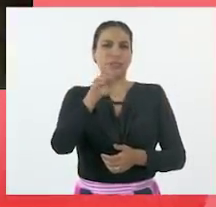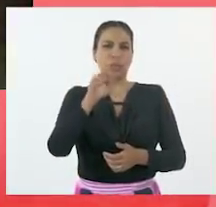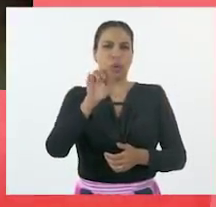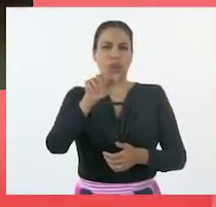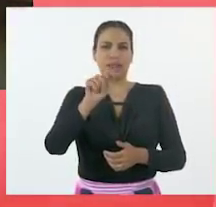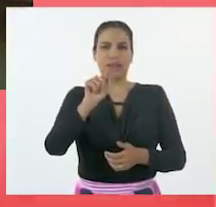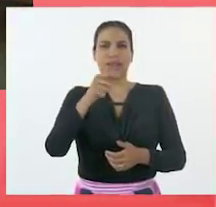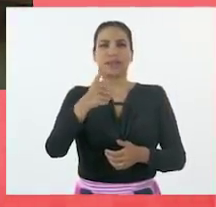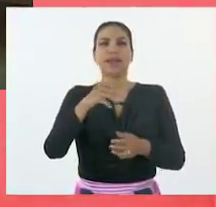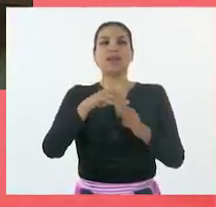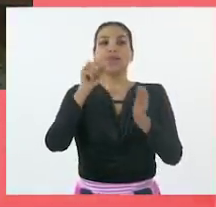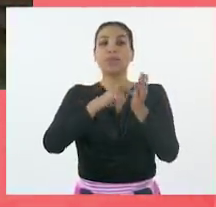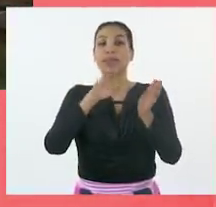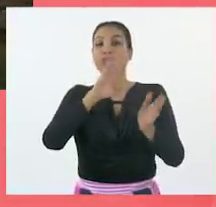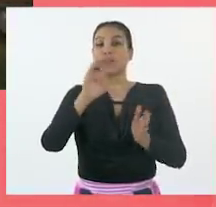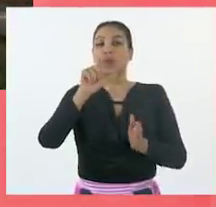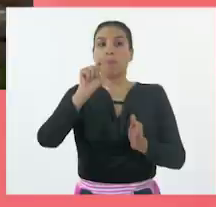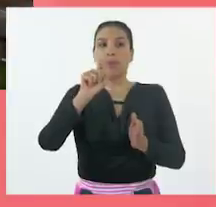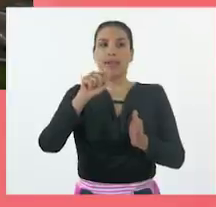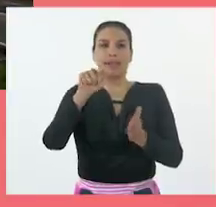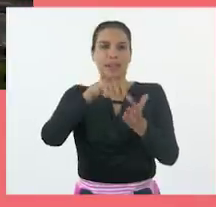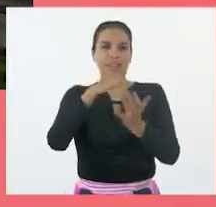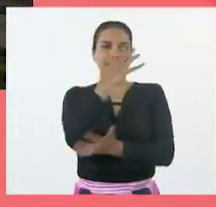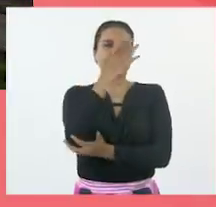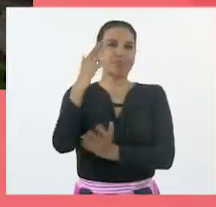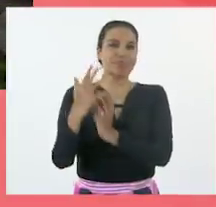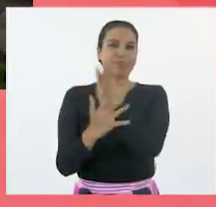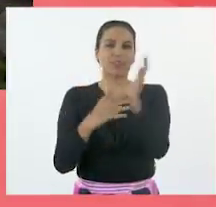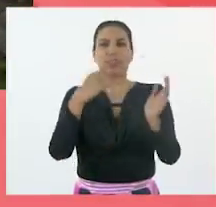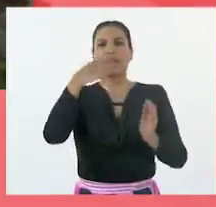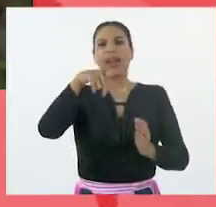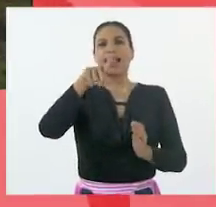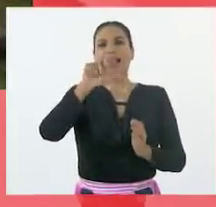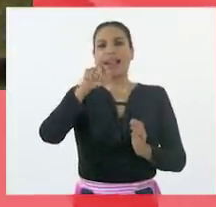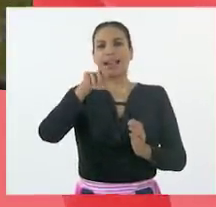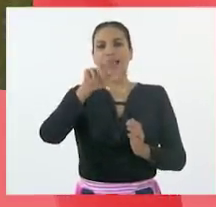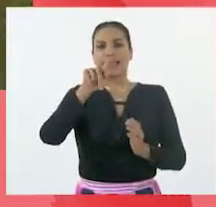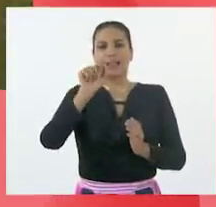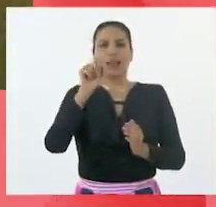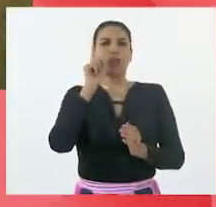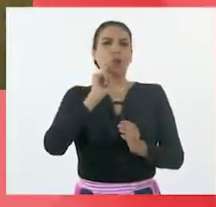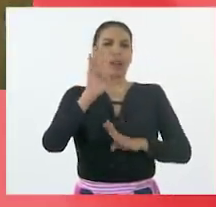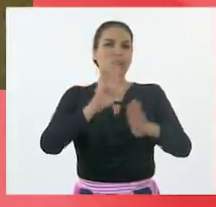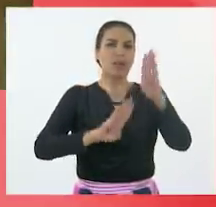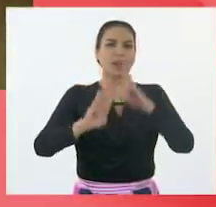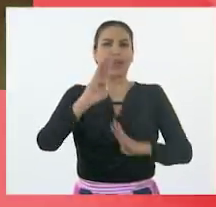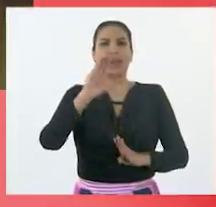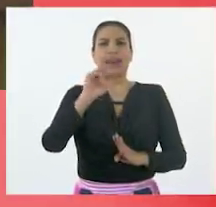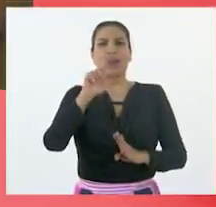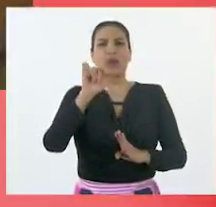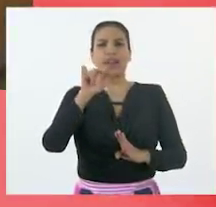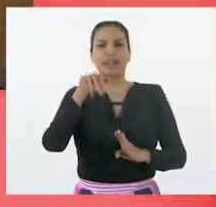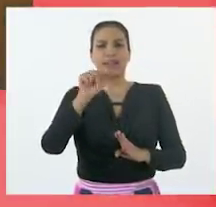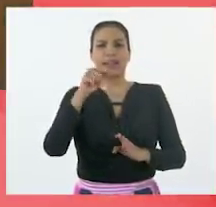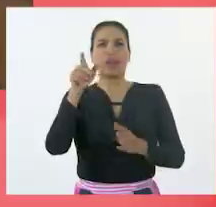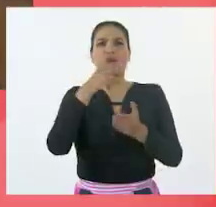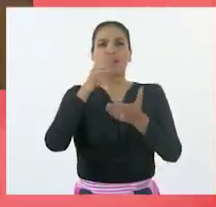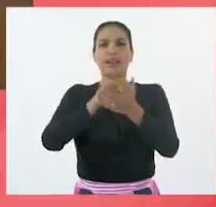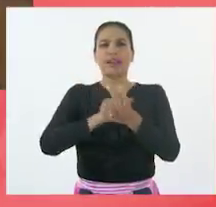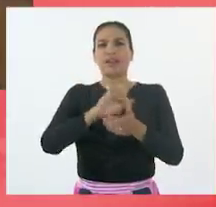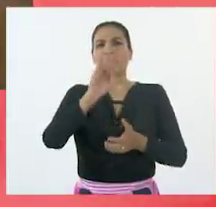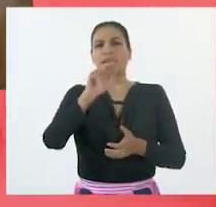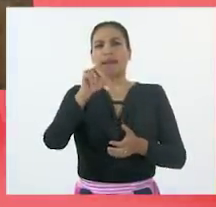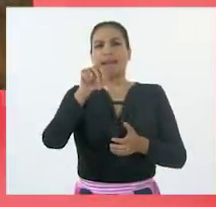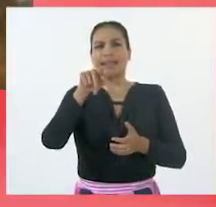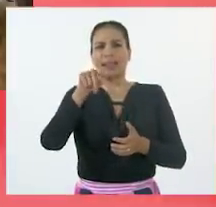En 1920 fue fundado el invernadero La Quinta por la bióloga Carolina Wagner y su esposo, el pintor Fernando